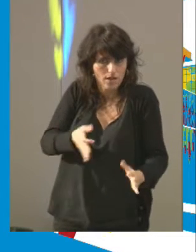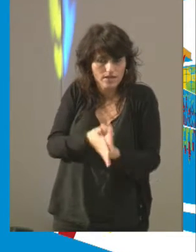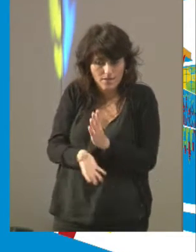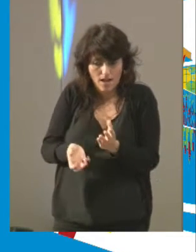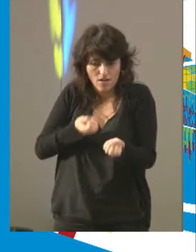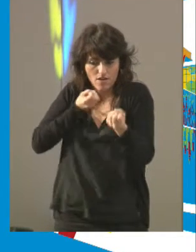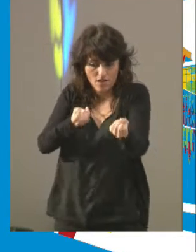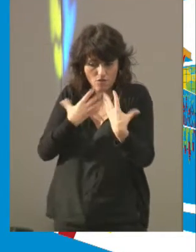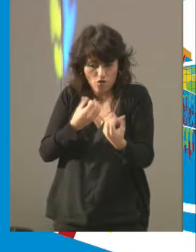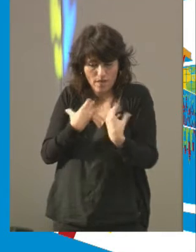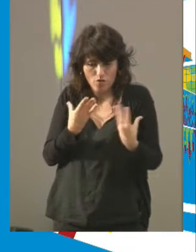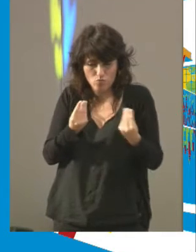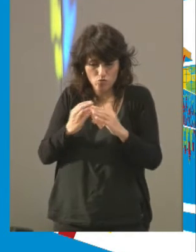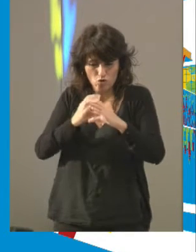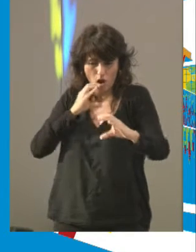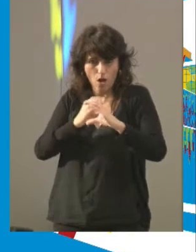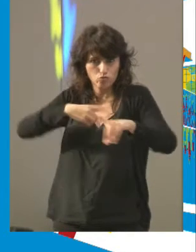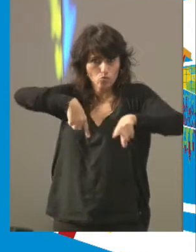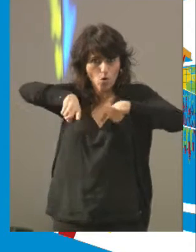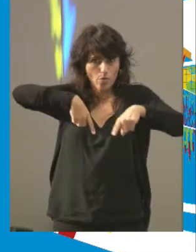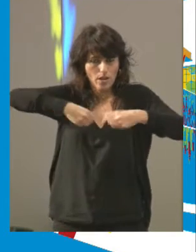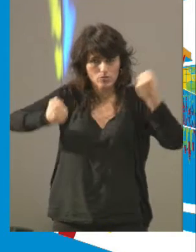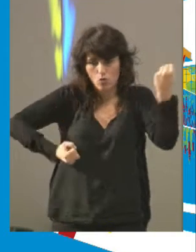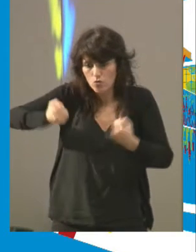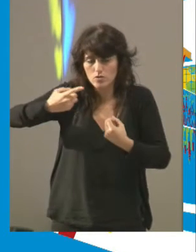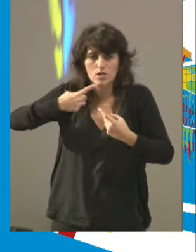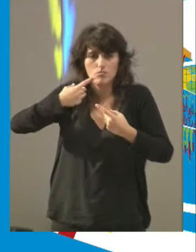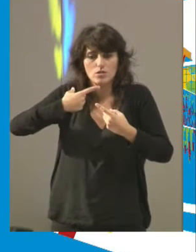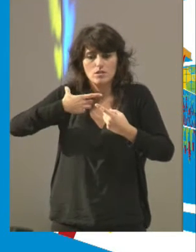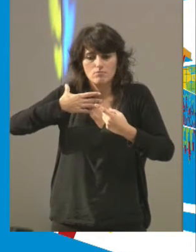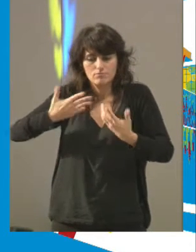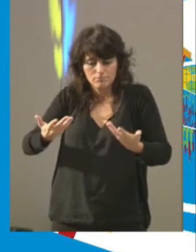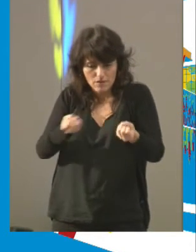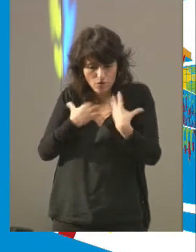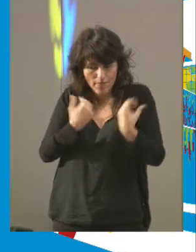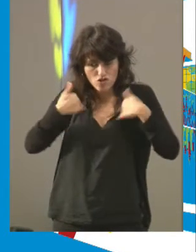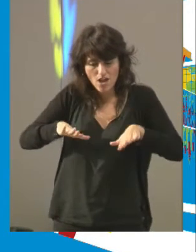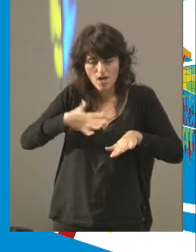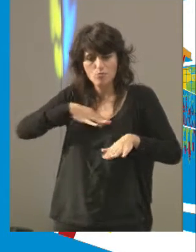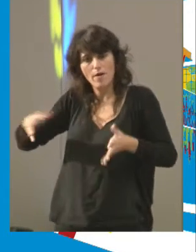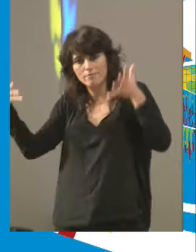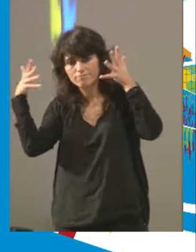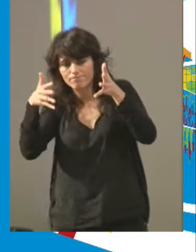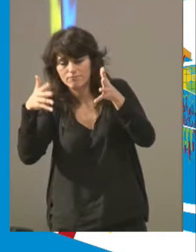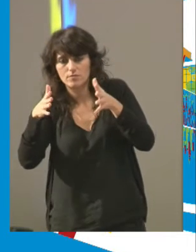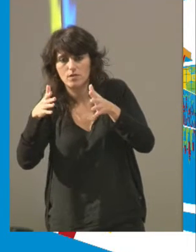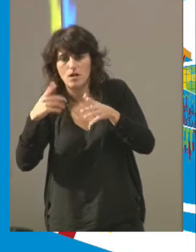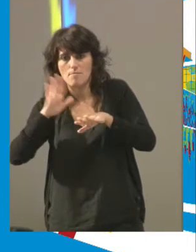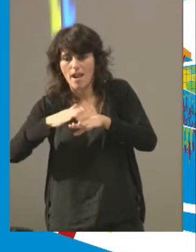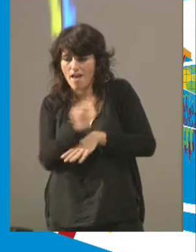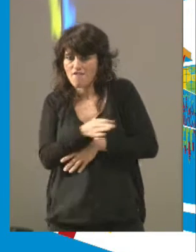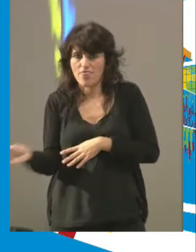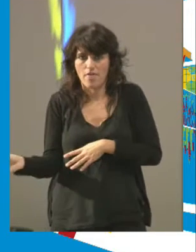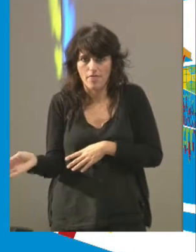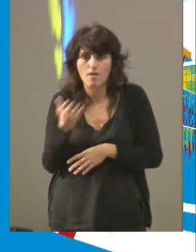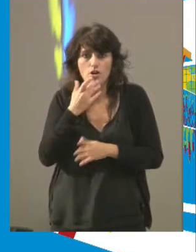sobre los sensores de los automóviles, podemos recomendar acciones en tiempo real a los conductores para al final mejorar la eficiencia,